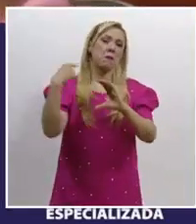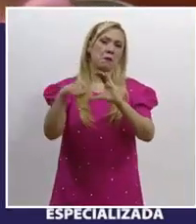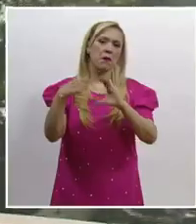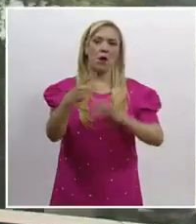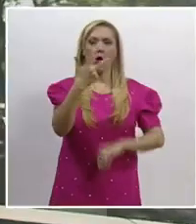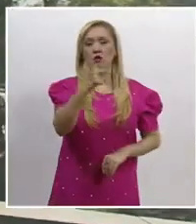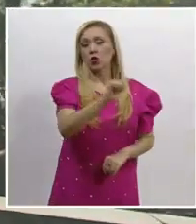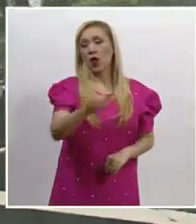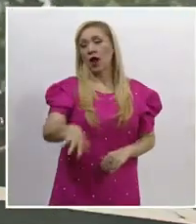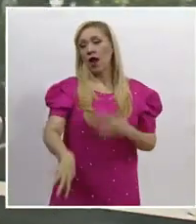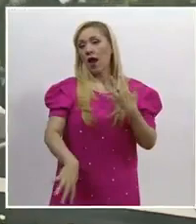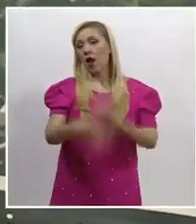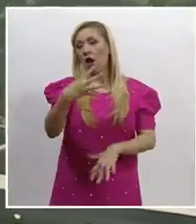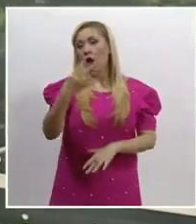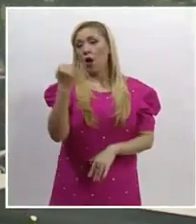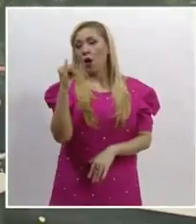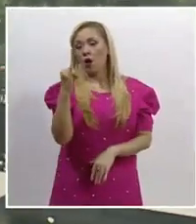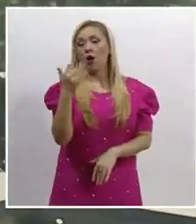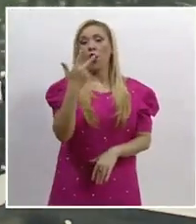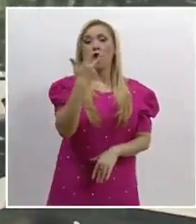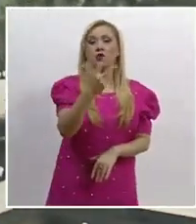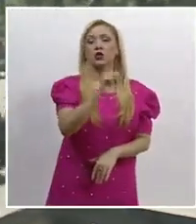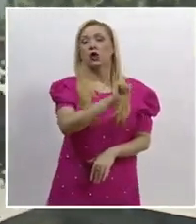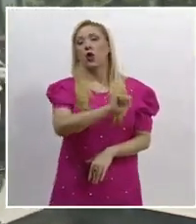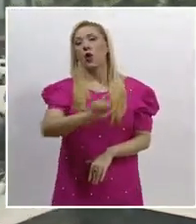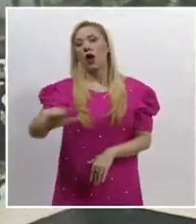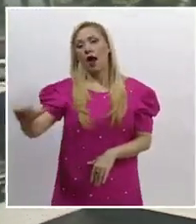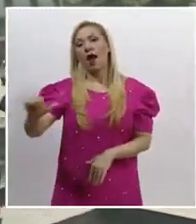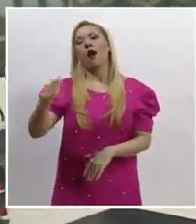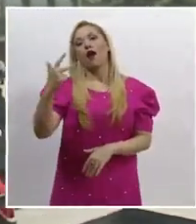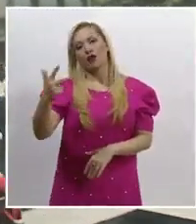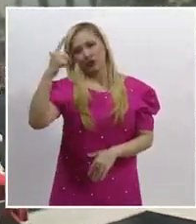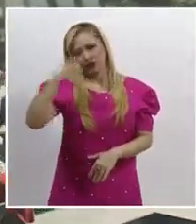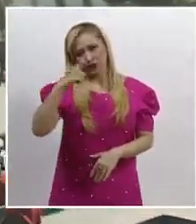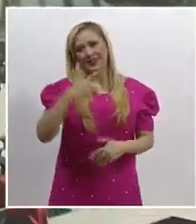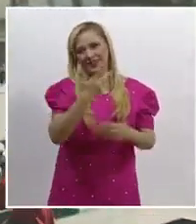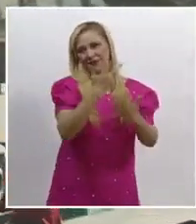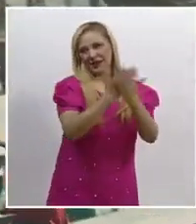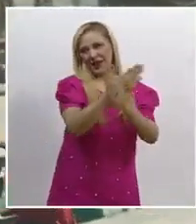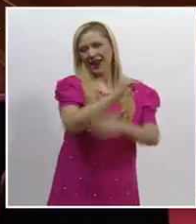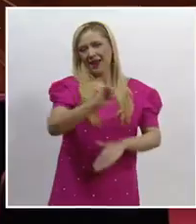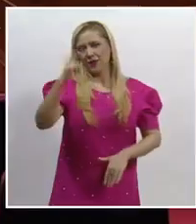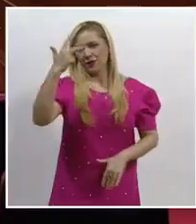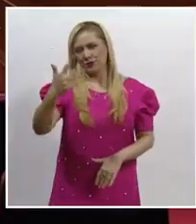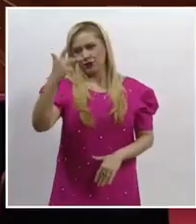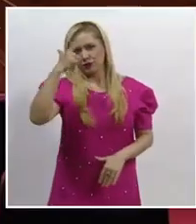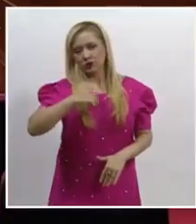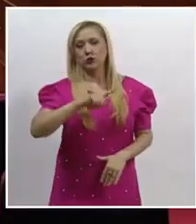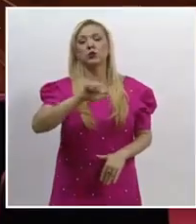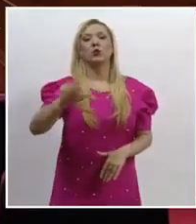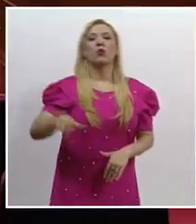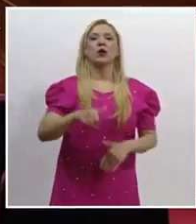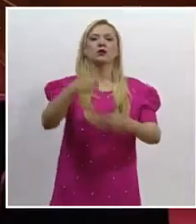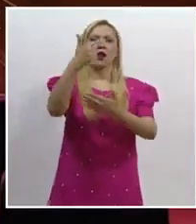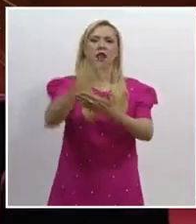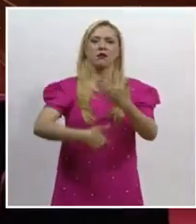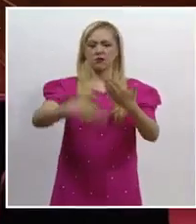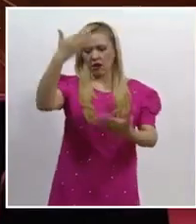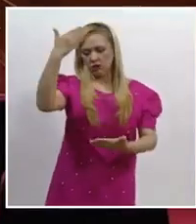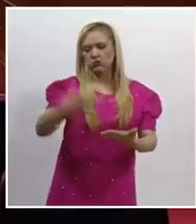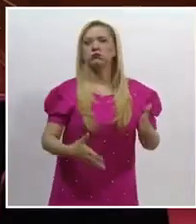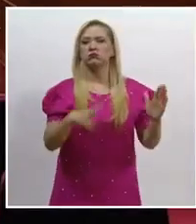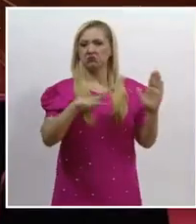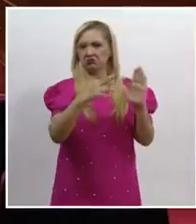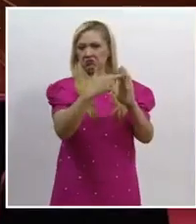al 14 de junio de las 8 a las 20 horas. El Pleno elaborará y publicará una lista de las personas que cumplieron con los requisitos de